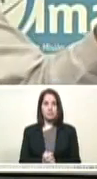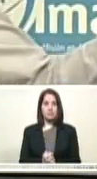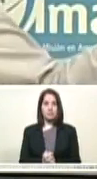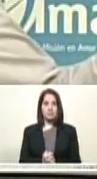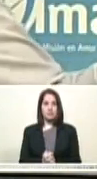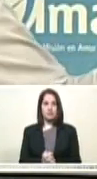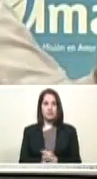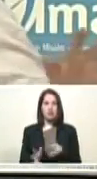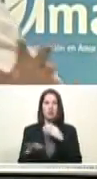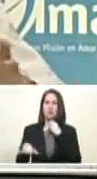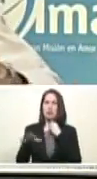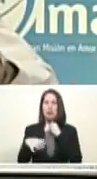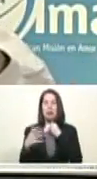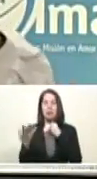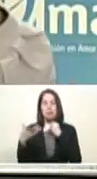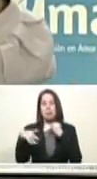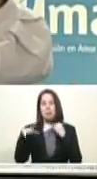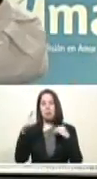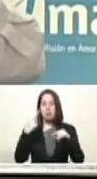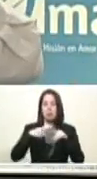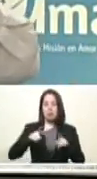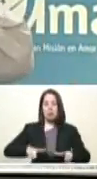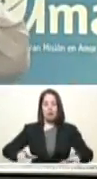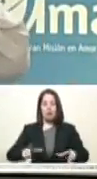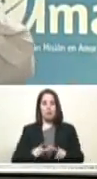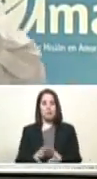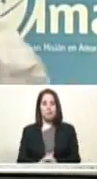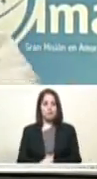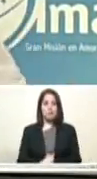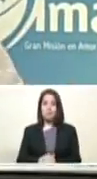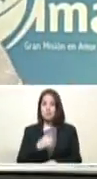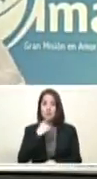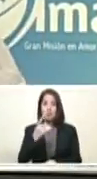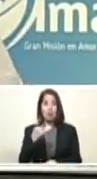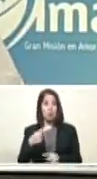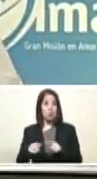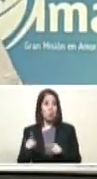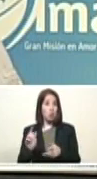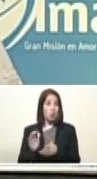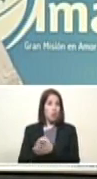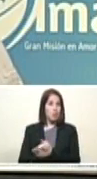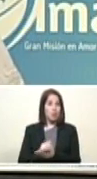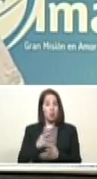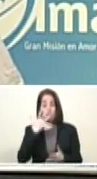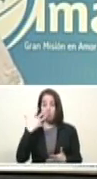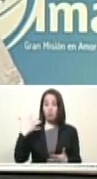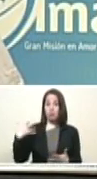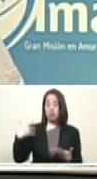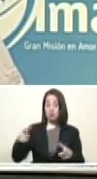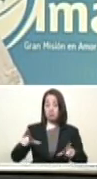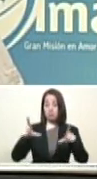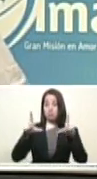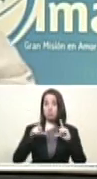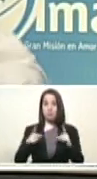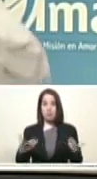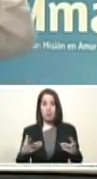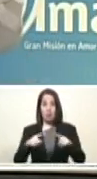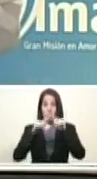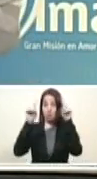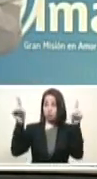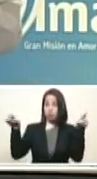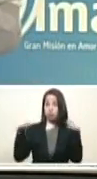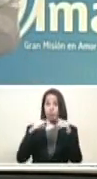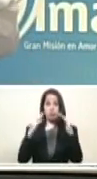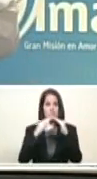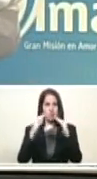es? De algún lado. Lo que me decía Jenmi, mira, Jenmi está contenta y orgullosa de su título. Enmárcalo, ponlo en tu casa, que yo